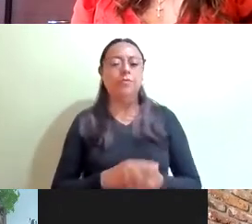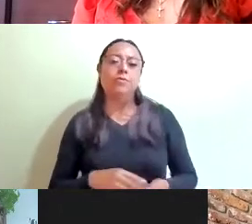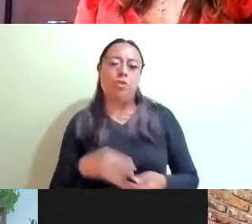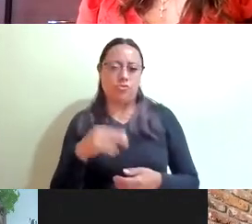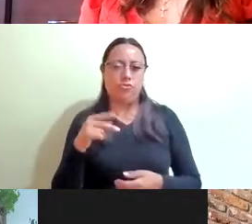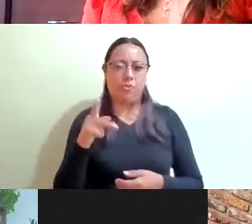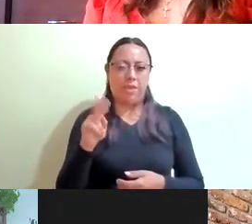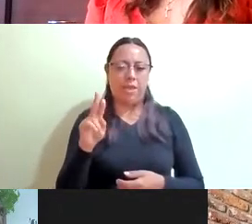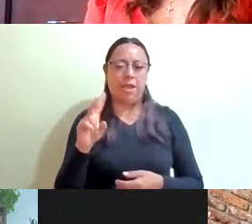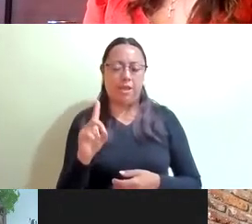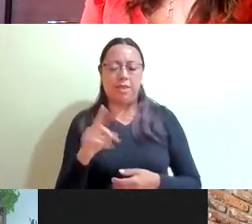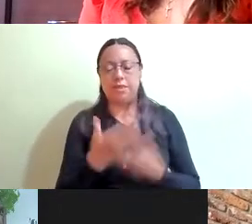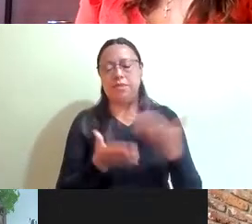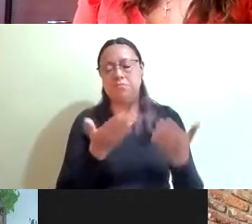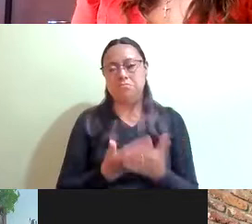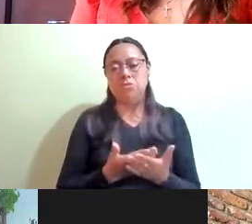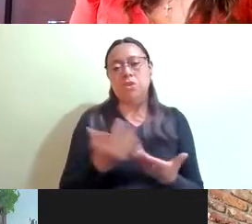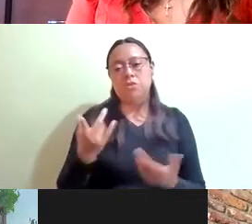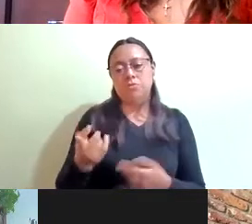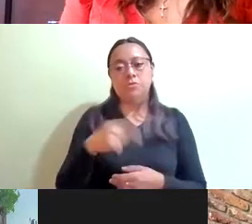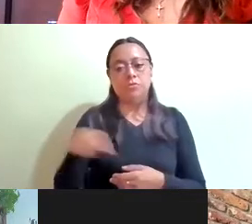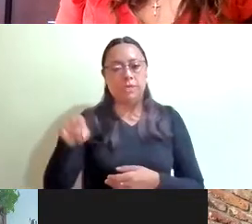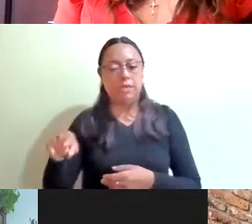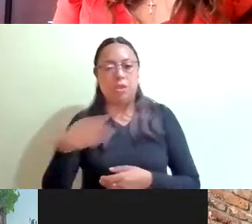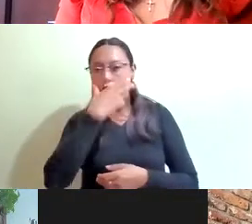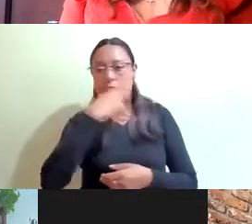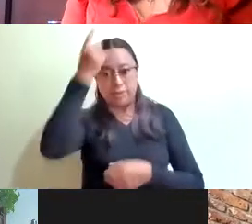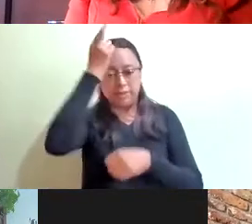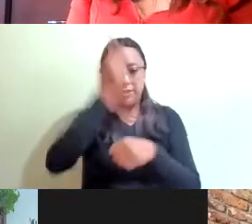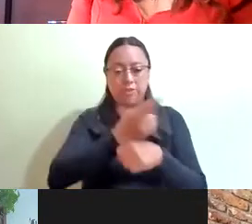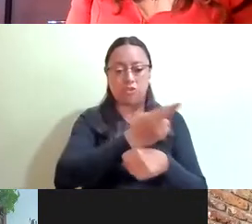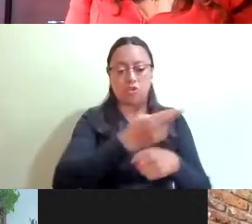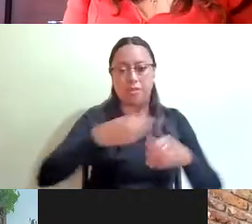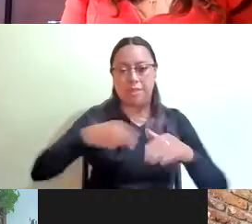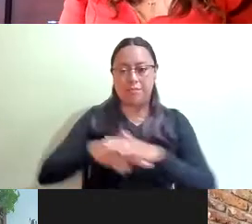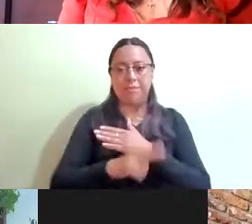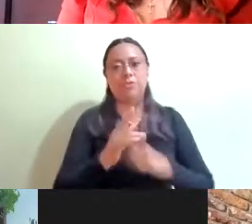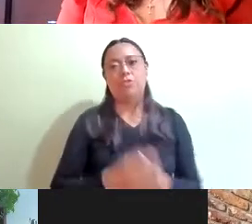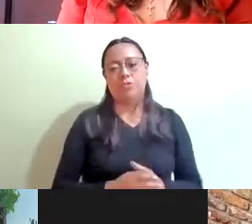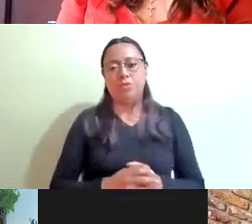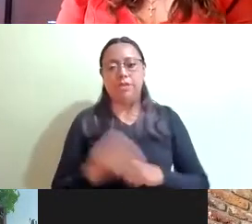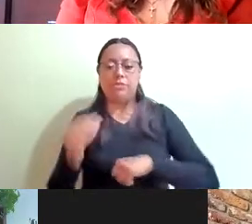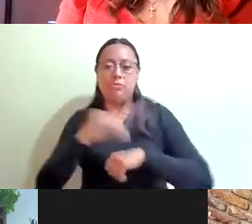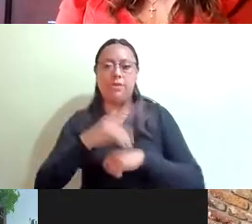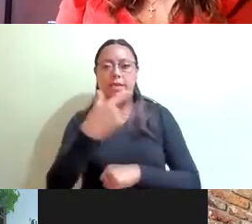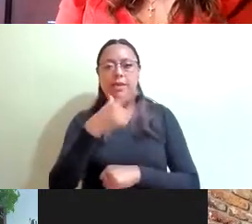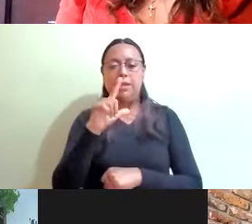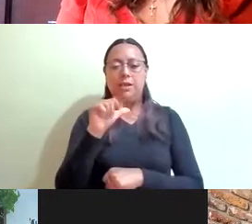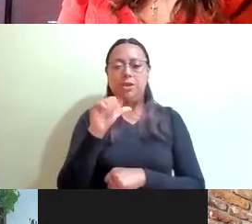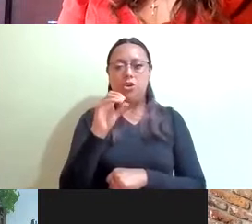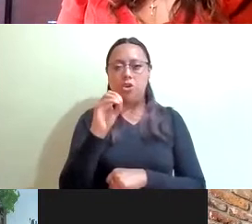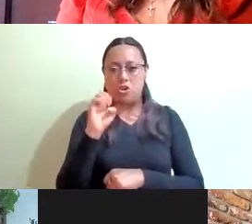del metro estuviera en la glosa. Glosar significa añadir, significa dar